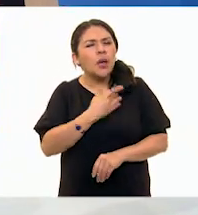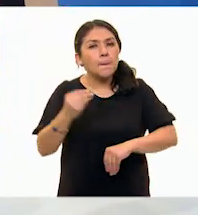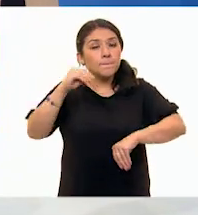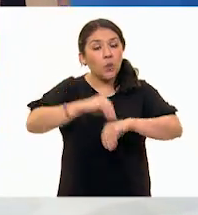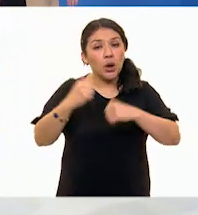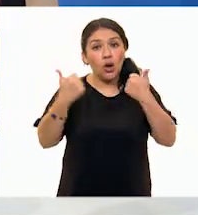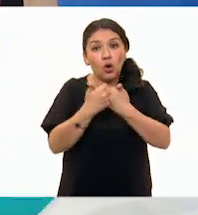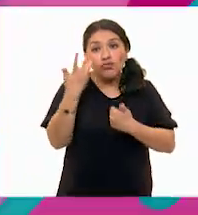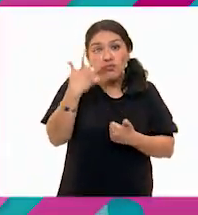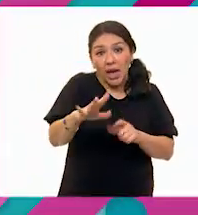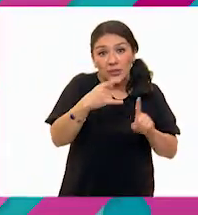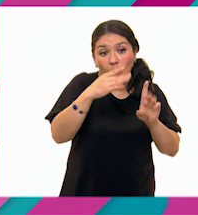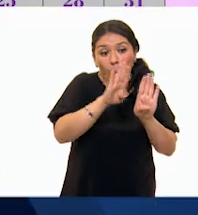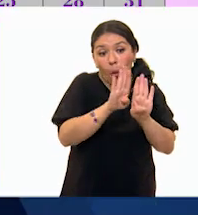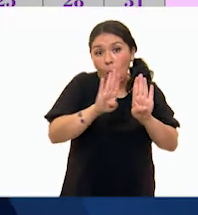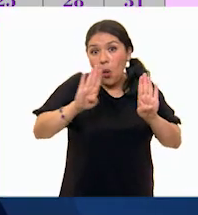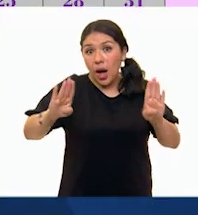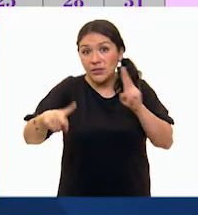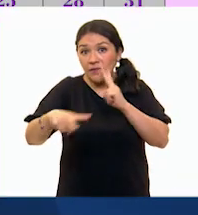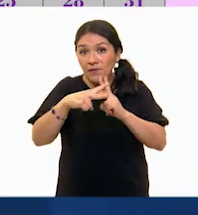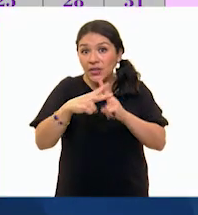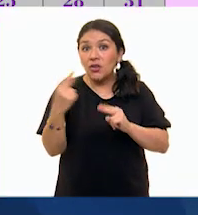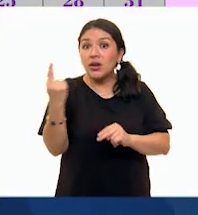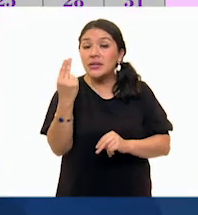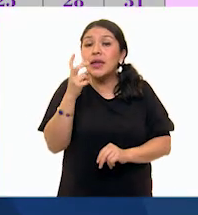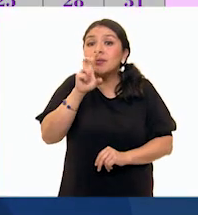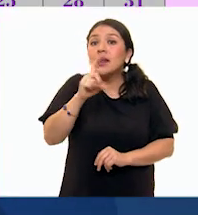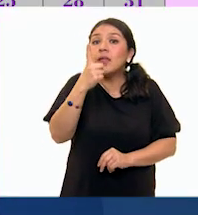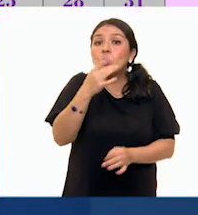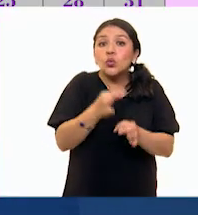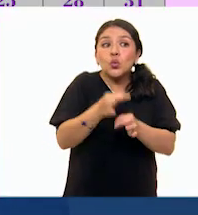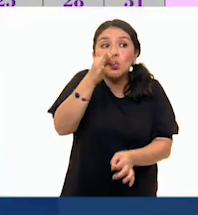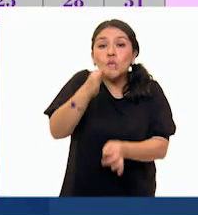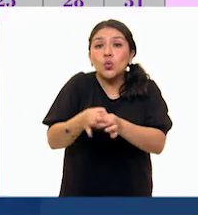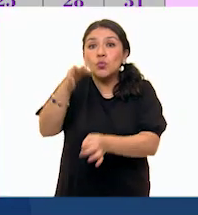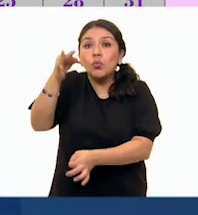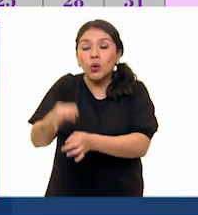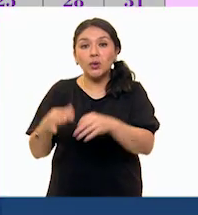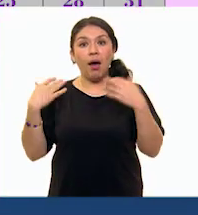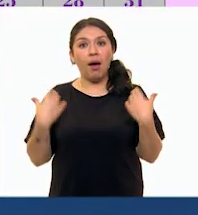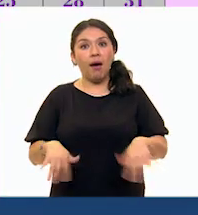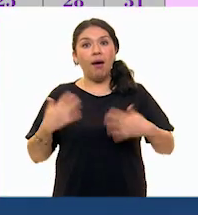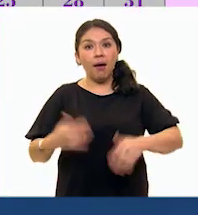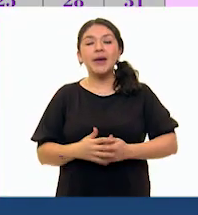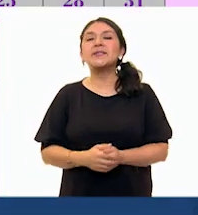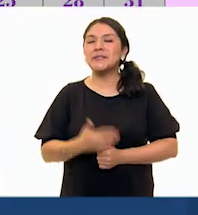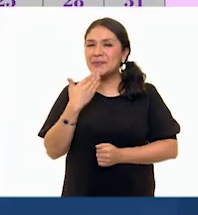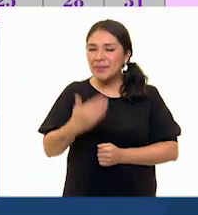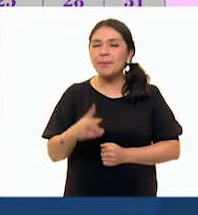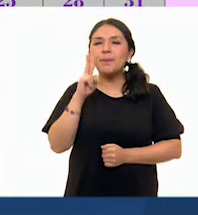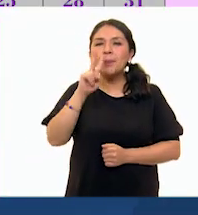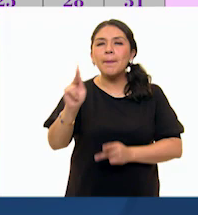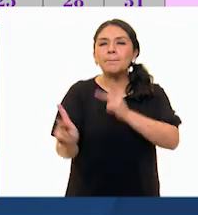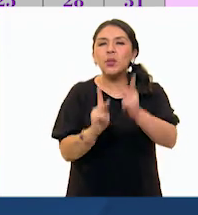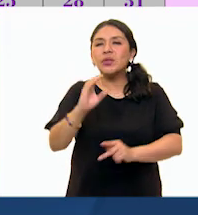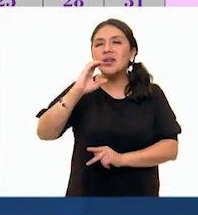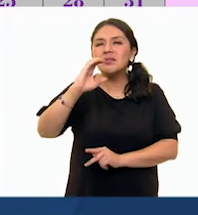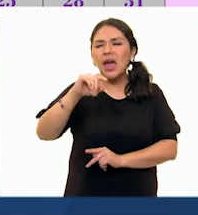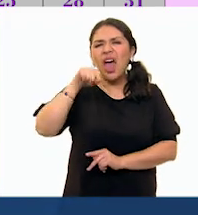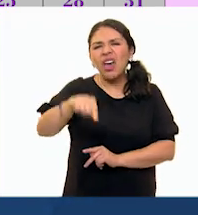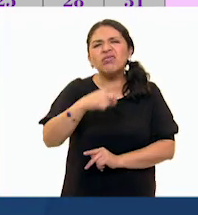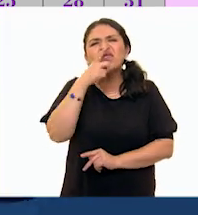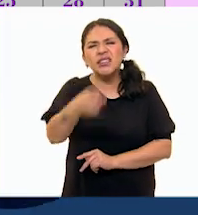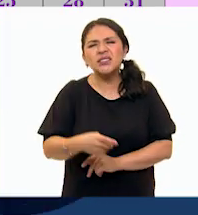hojas de vidrio, se requieren 31 tubos. Muy bien, veamos el inciso C, donde